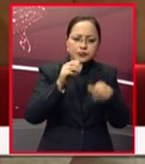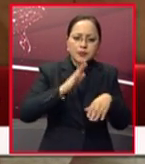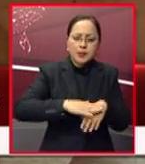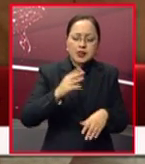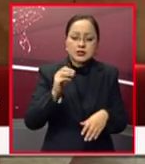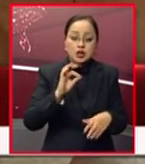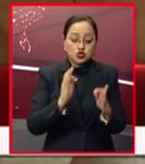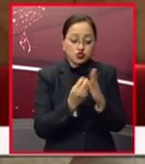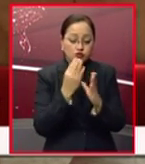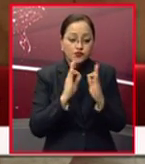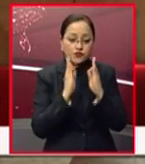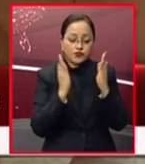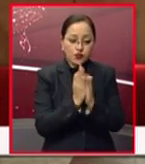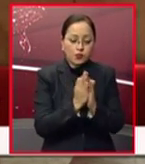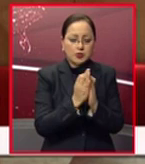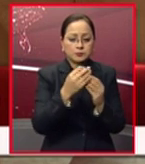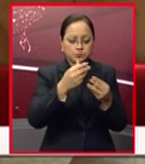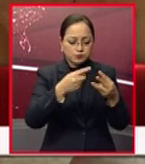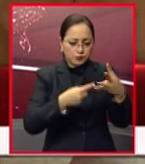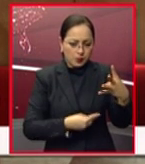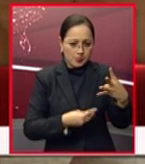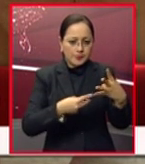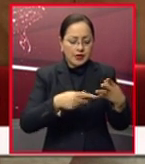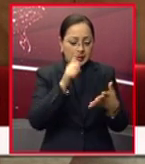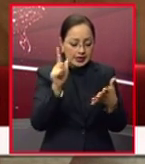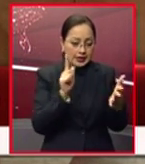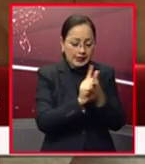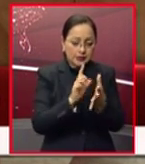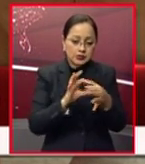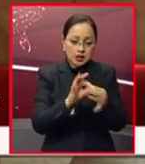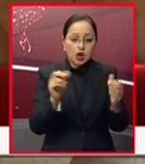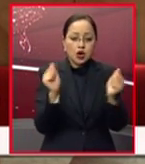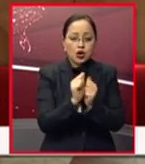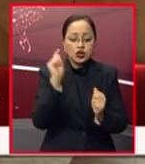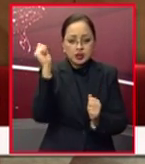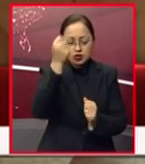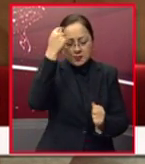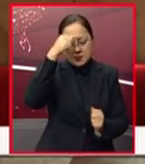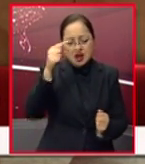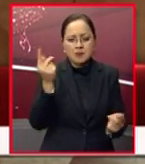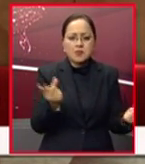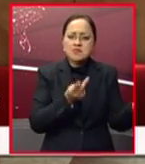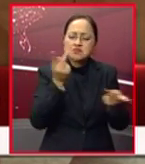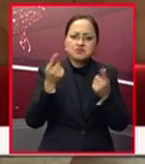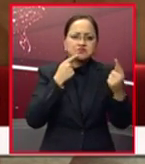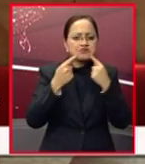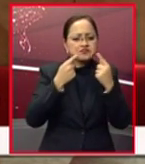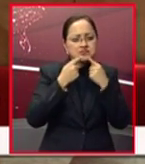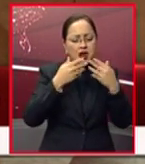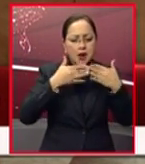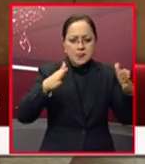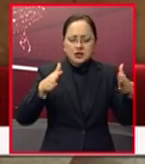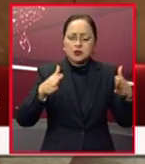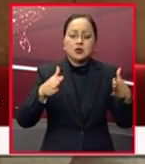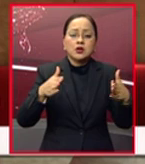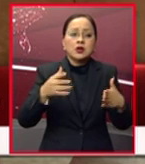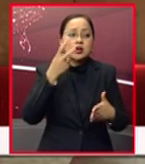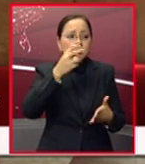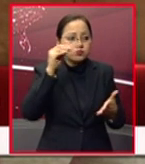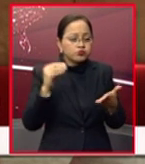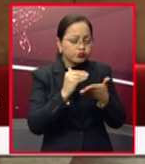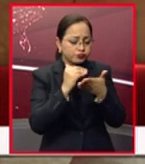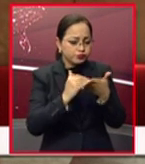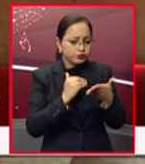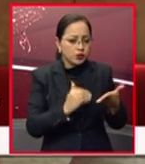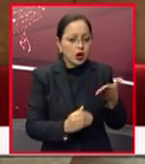los instrumentos, primero legales, pero sobre todo de tecnología, para una consulta abierta. Se generarán y